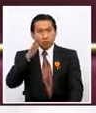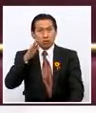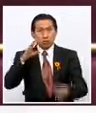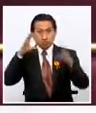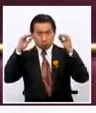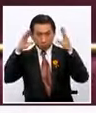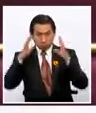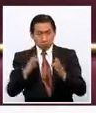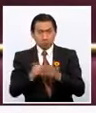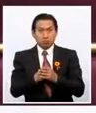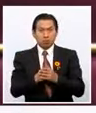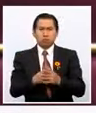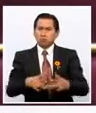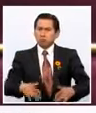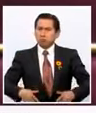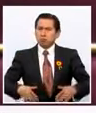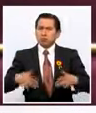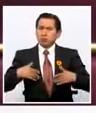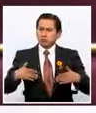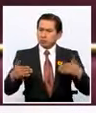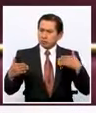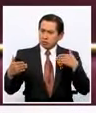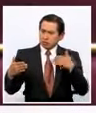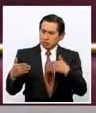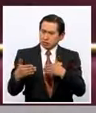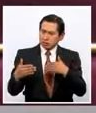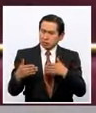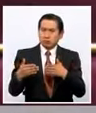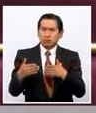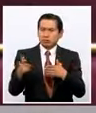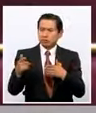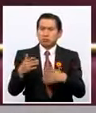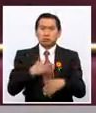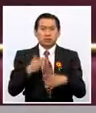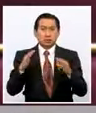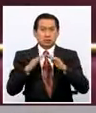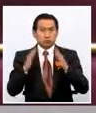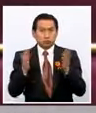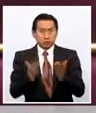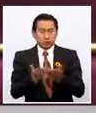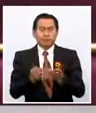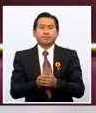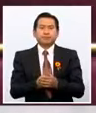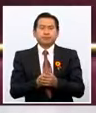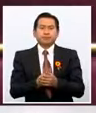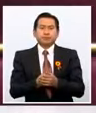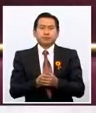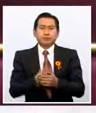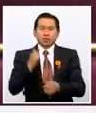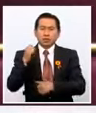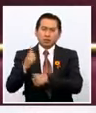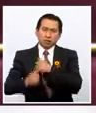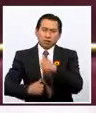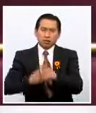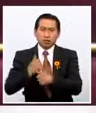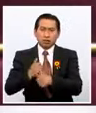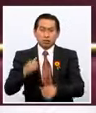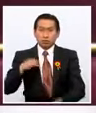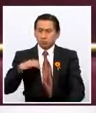y vivíamos a pocas cuadras de mi escuela y con los años